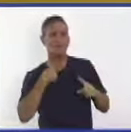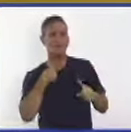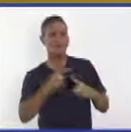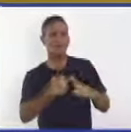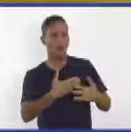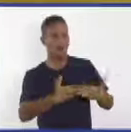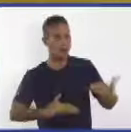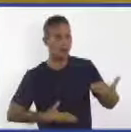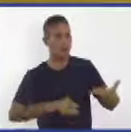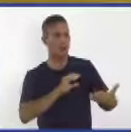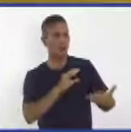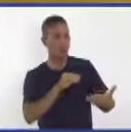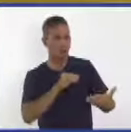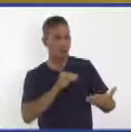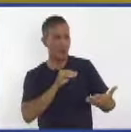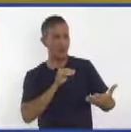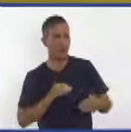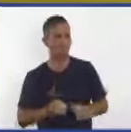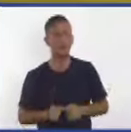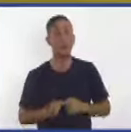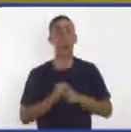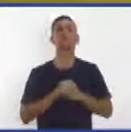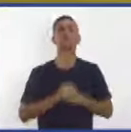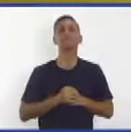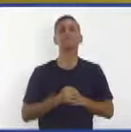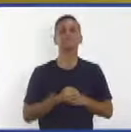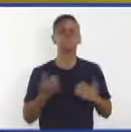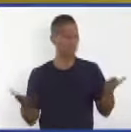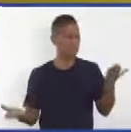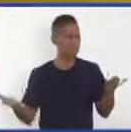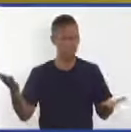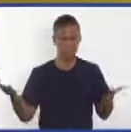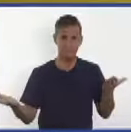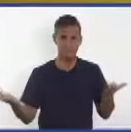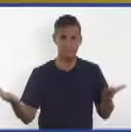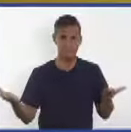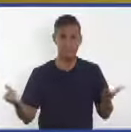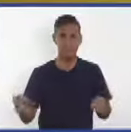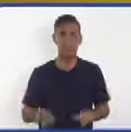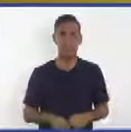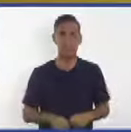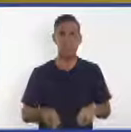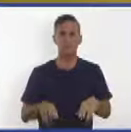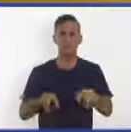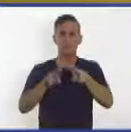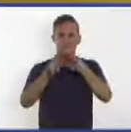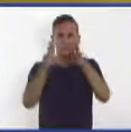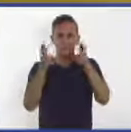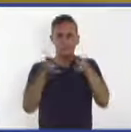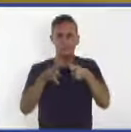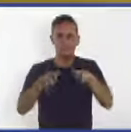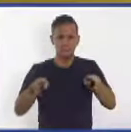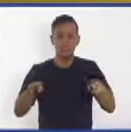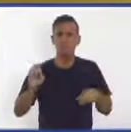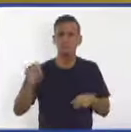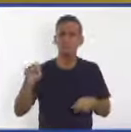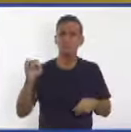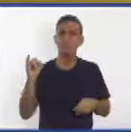los símiles las comparaciones verdad a símbolos esas palabras que llegan